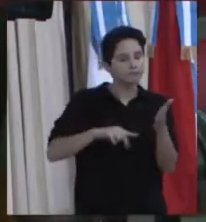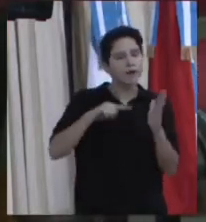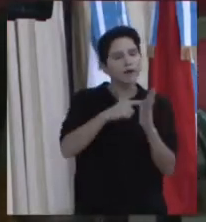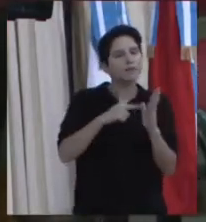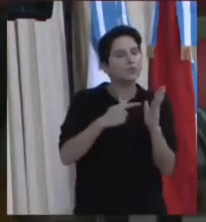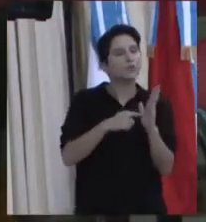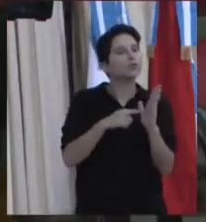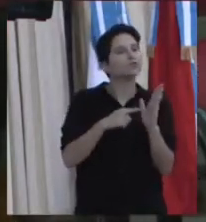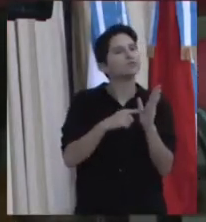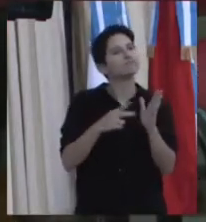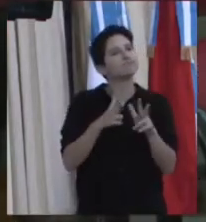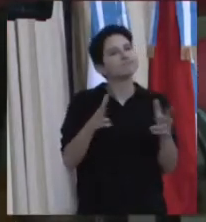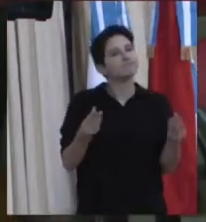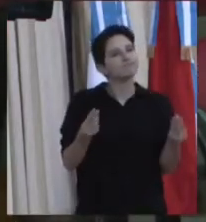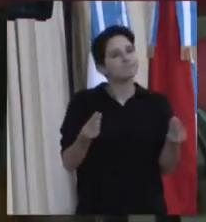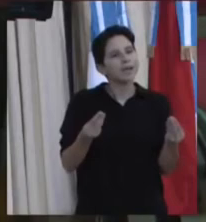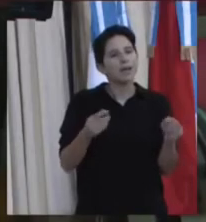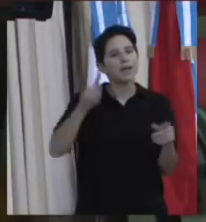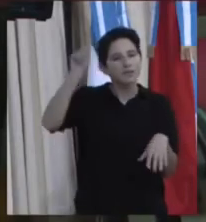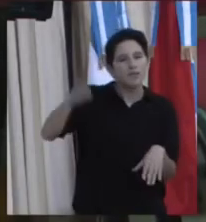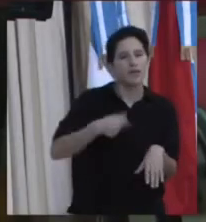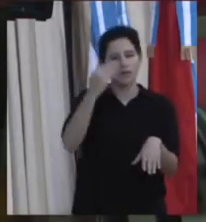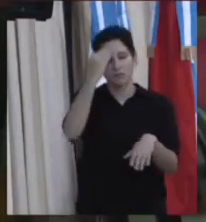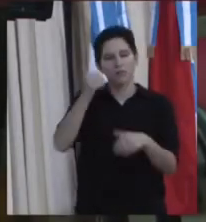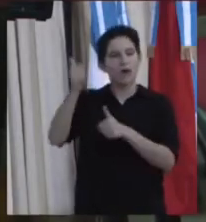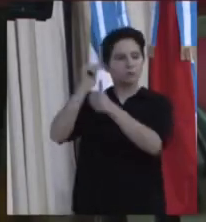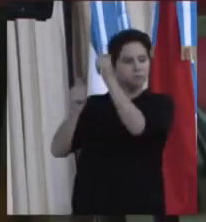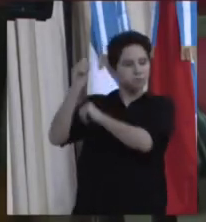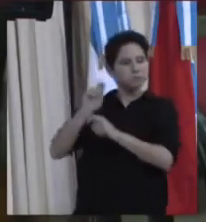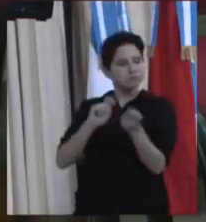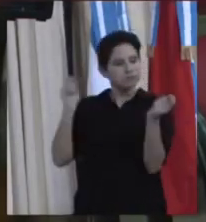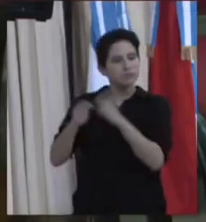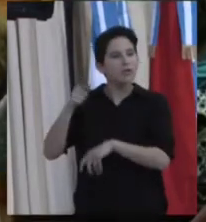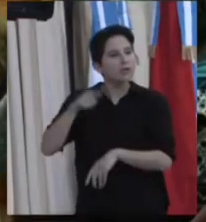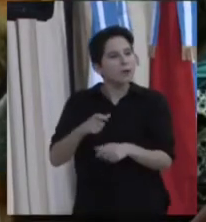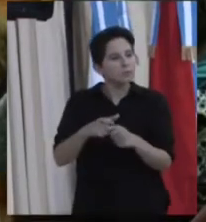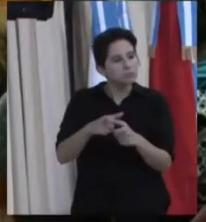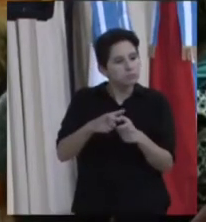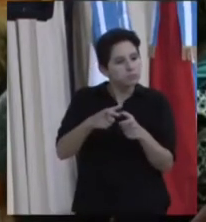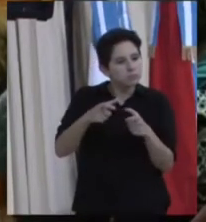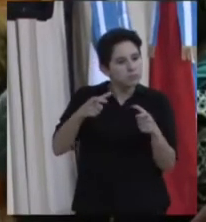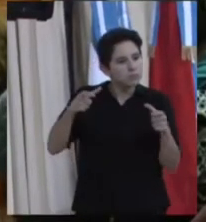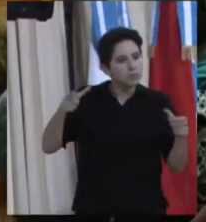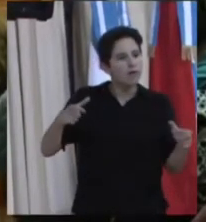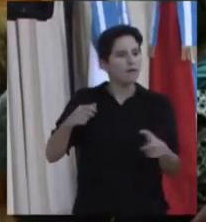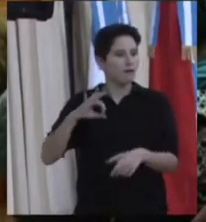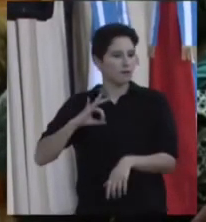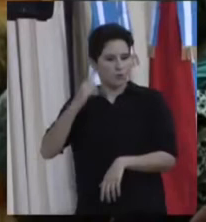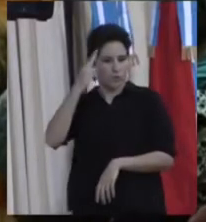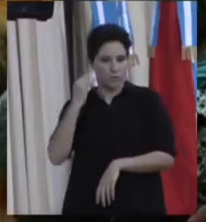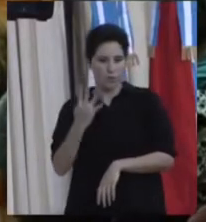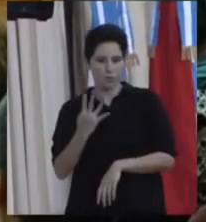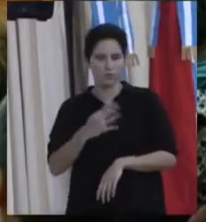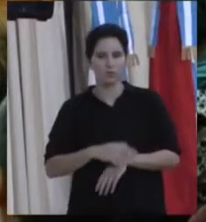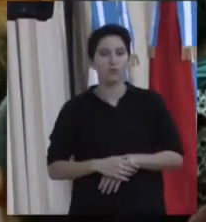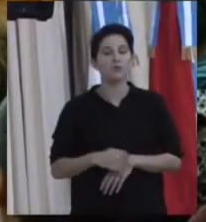decir, que vienen de la Constitución histórica y sus reformas, sino que se ha ampliado notoriamente a partir del año 94. Tal es